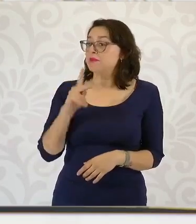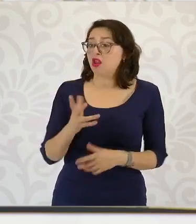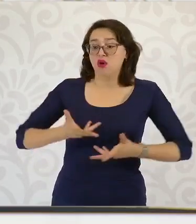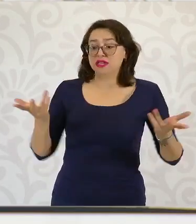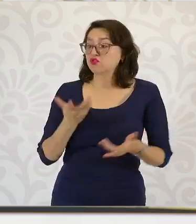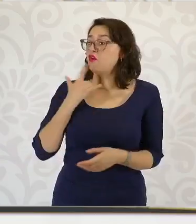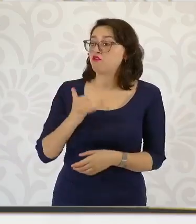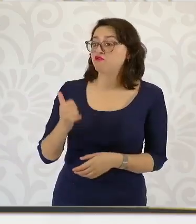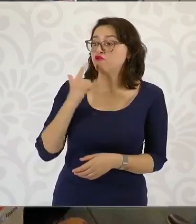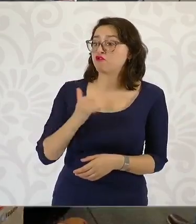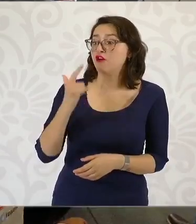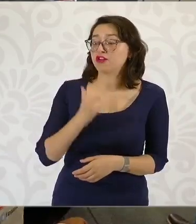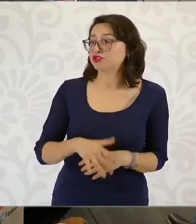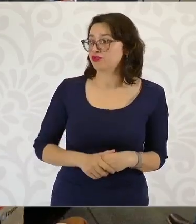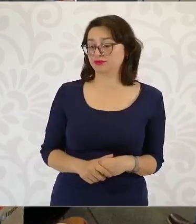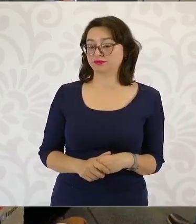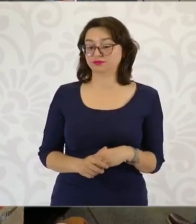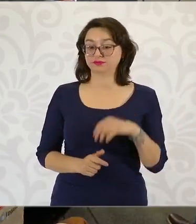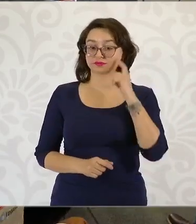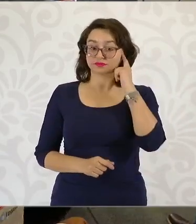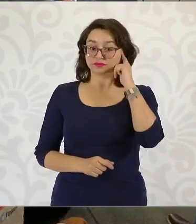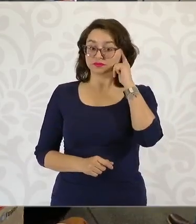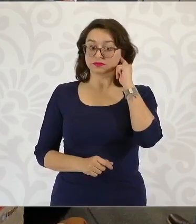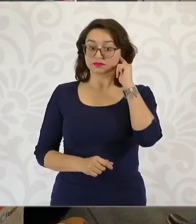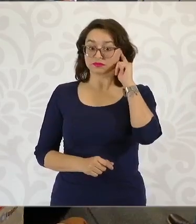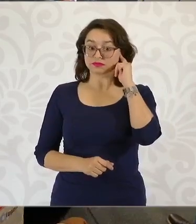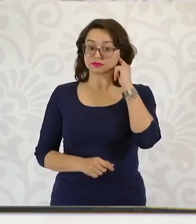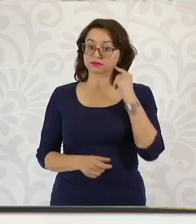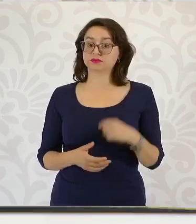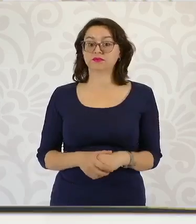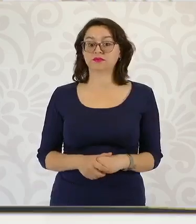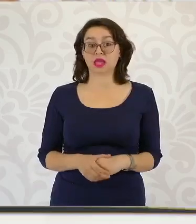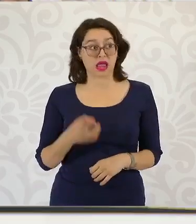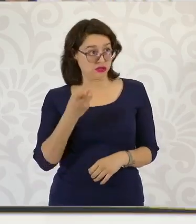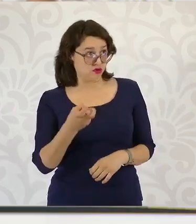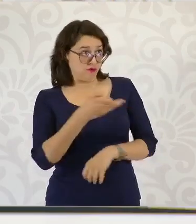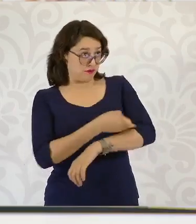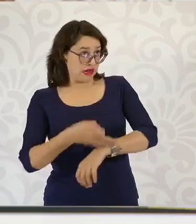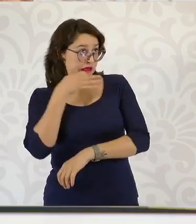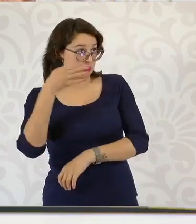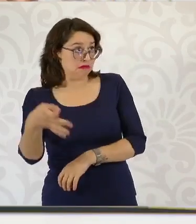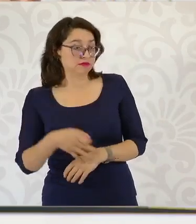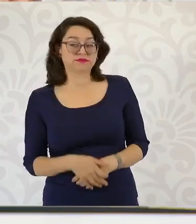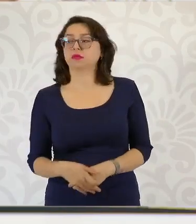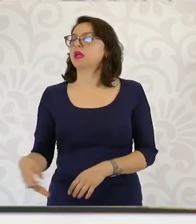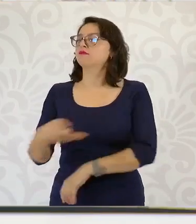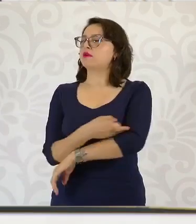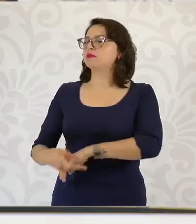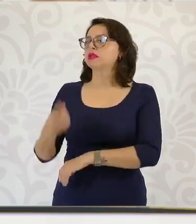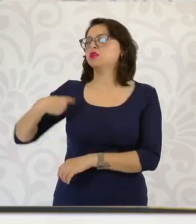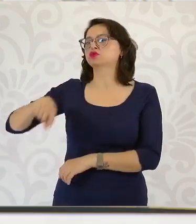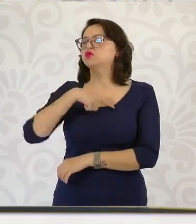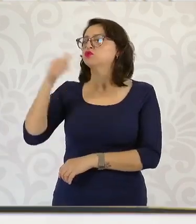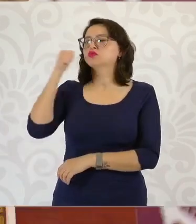Eso es lo que le respondería a las familias. A las familias siempre las vamos a querer abrazar y apoyar. Pero lo